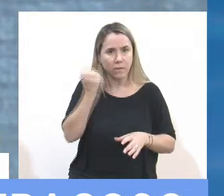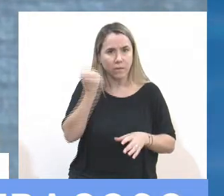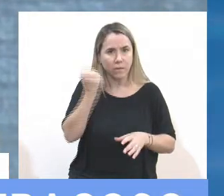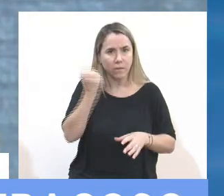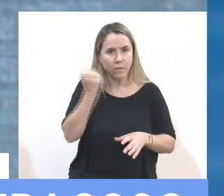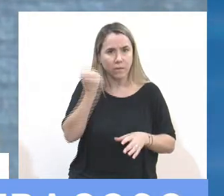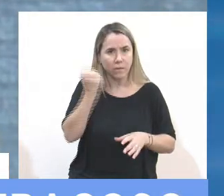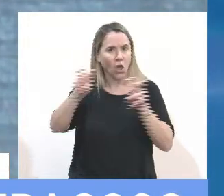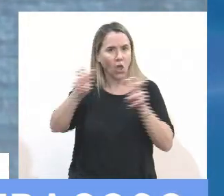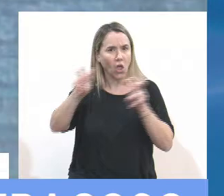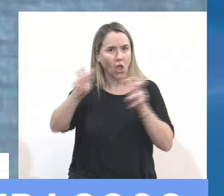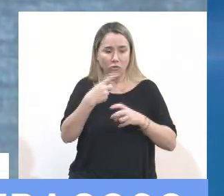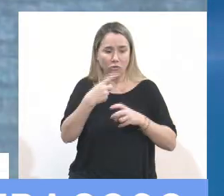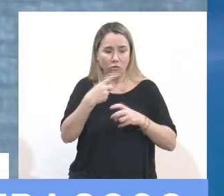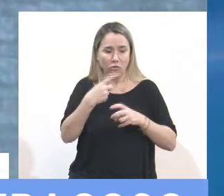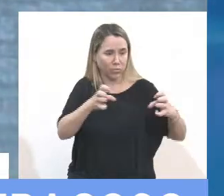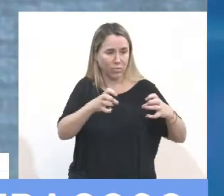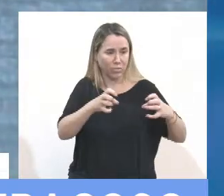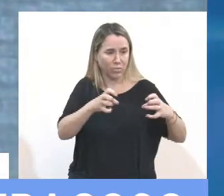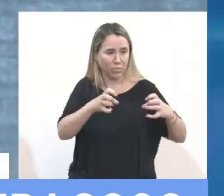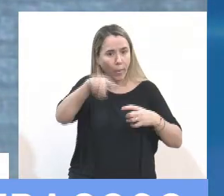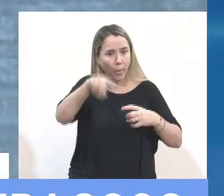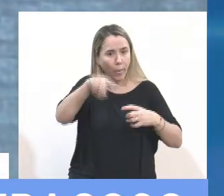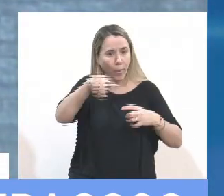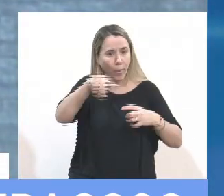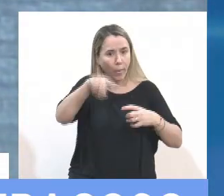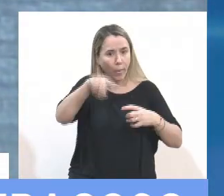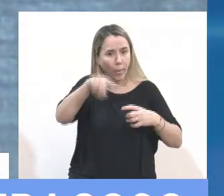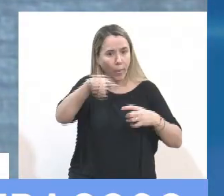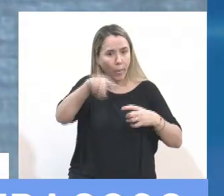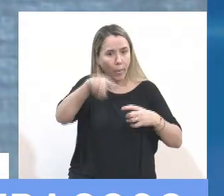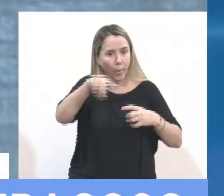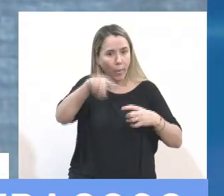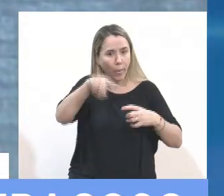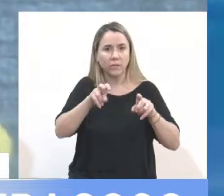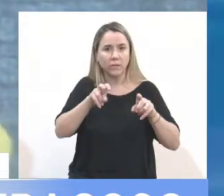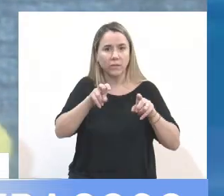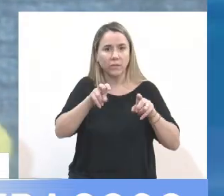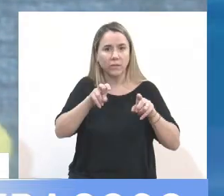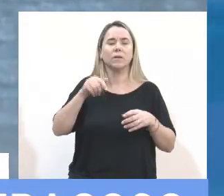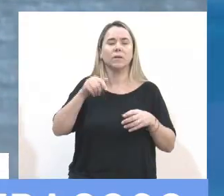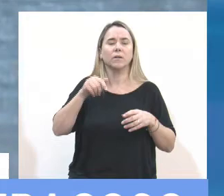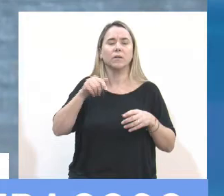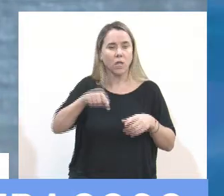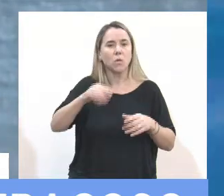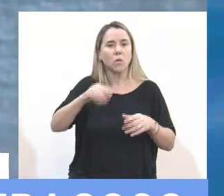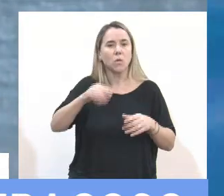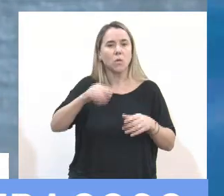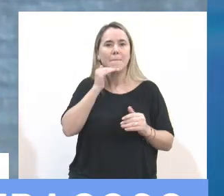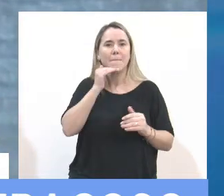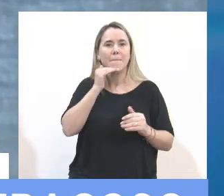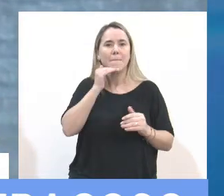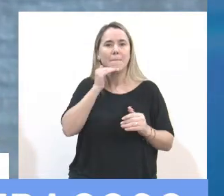que nos dividen y que nos alejan. En cambio, en este tema, creo que estamos dándole un mensaje más